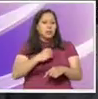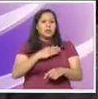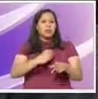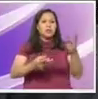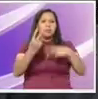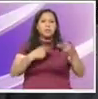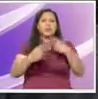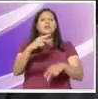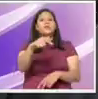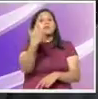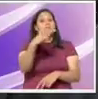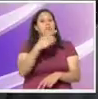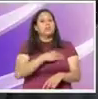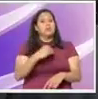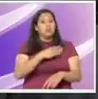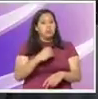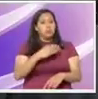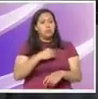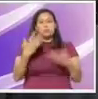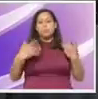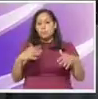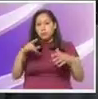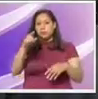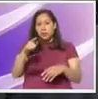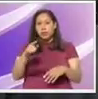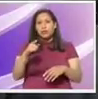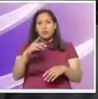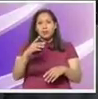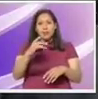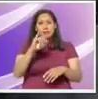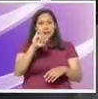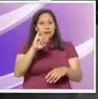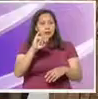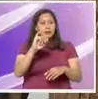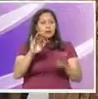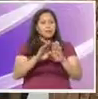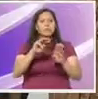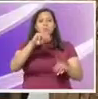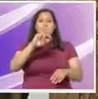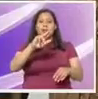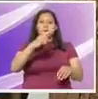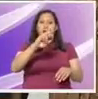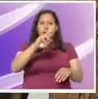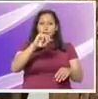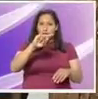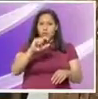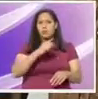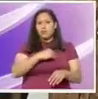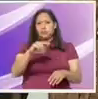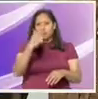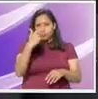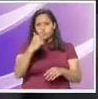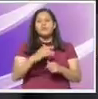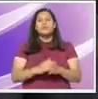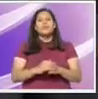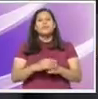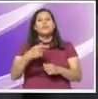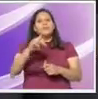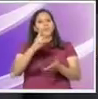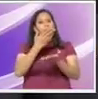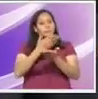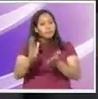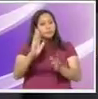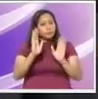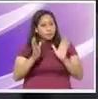hijos. 12 hijos. 12 hijos echó, para que vean que sí tenía su sex appeal. Con Margarita, 12 hijos. Bueno, tuvo 12 hijos, pero además